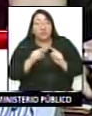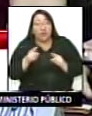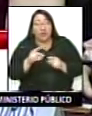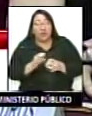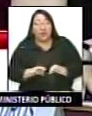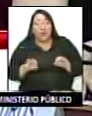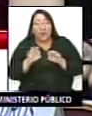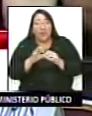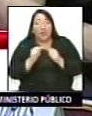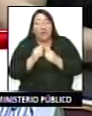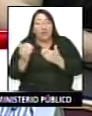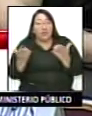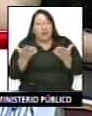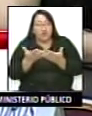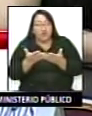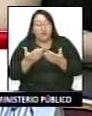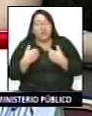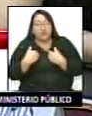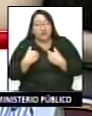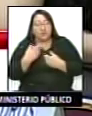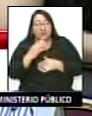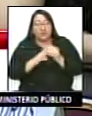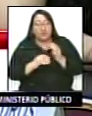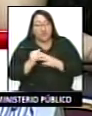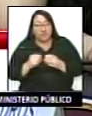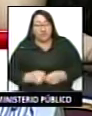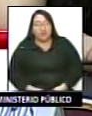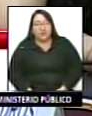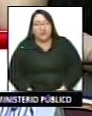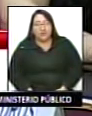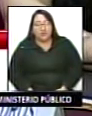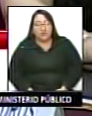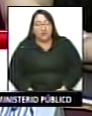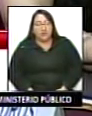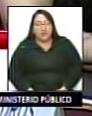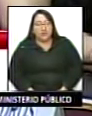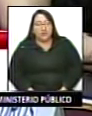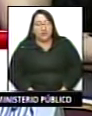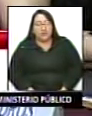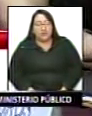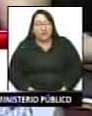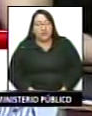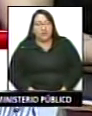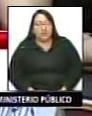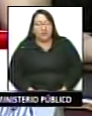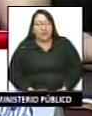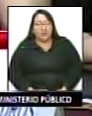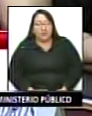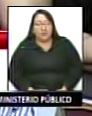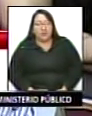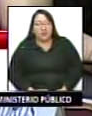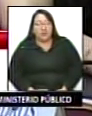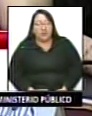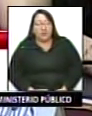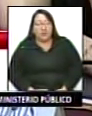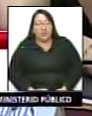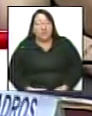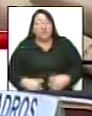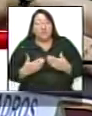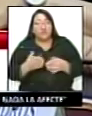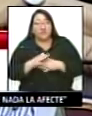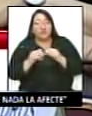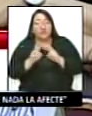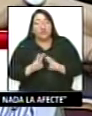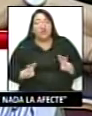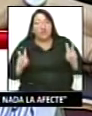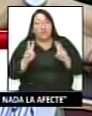ventaja comparativa, tenemos que construir las ventajas competitivas. Y tenemos que darle valor a toda la cadena, porque la